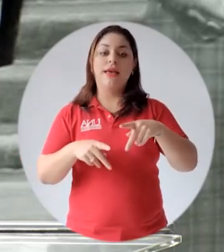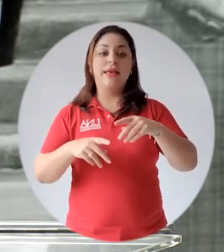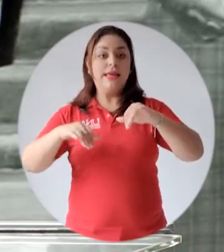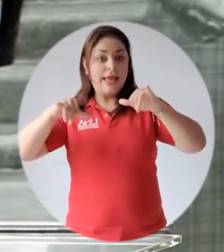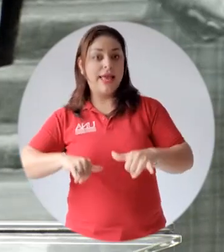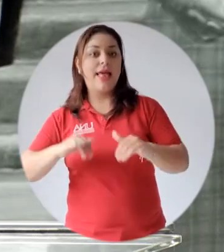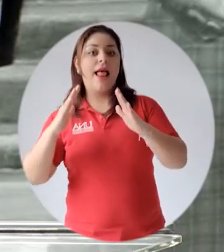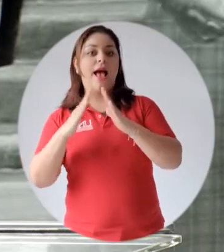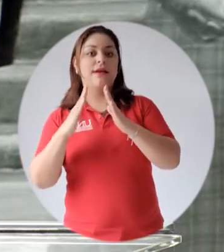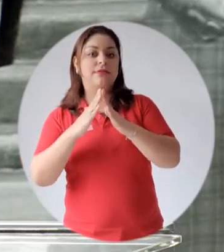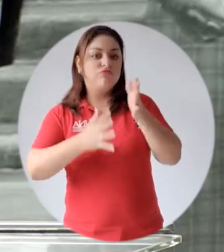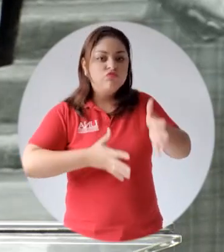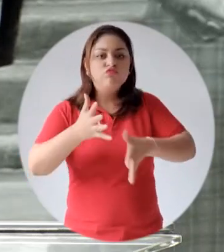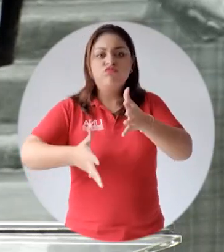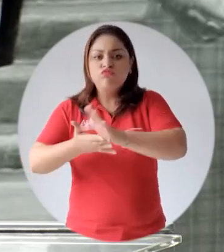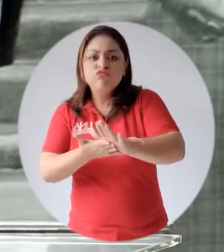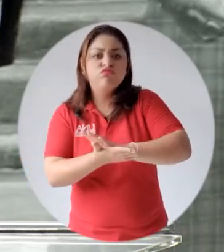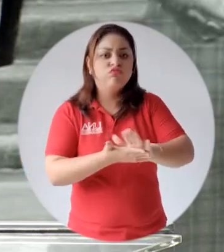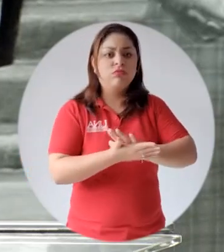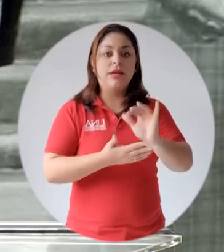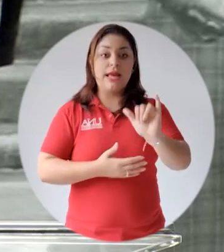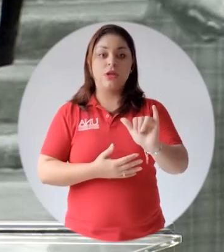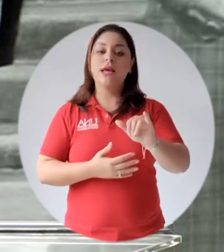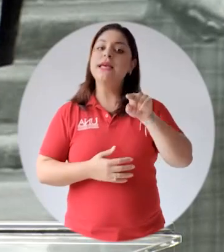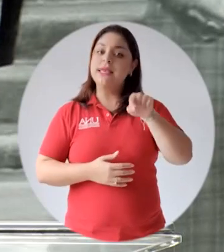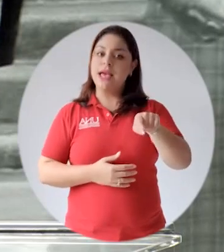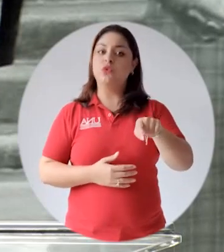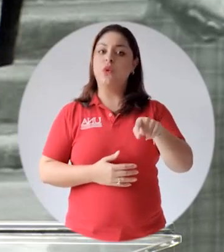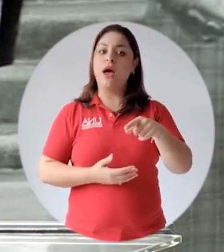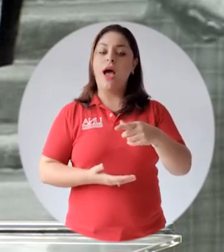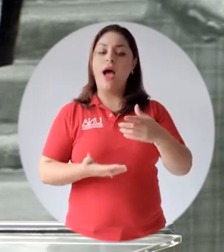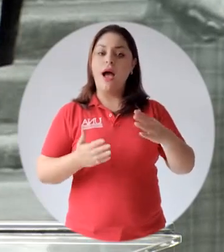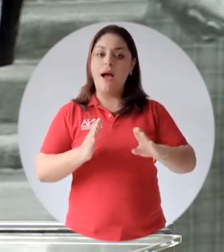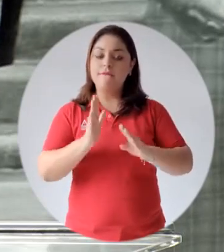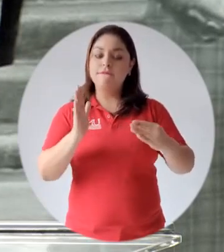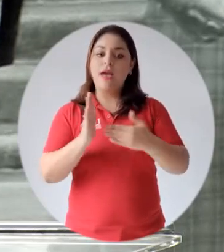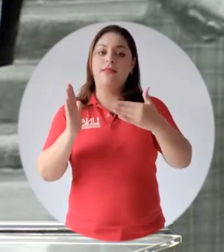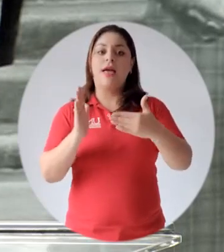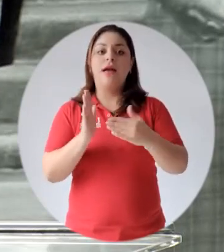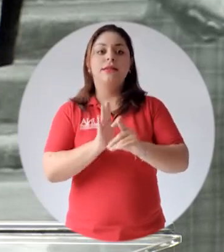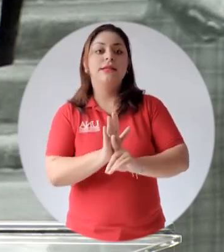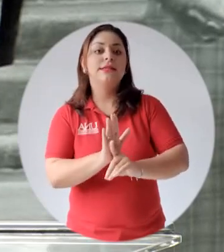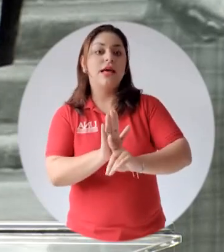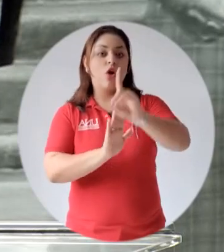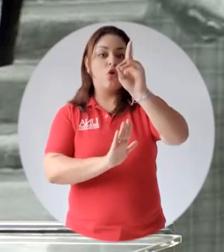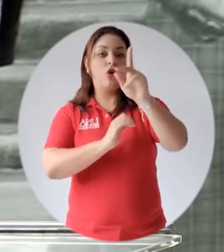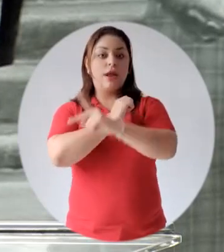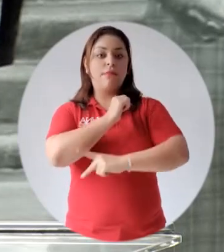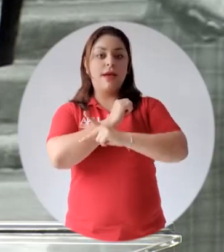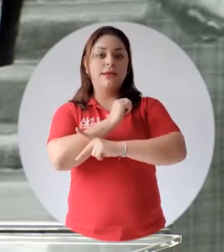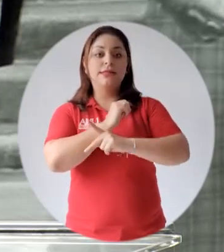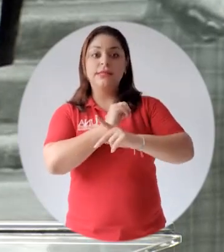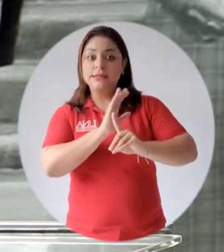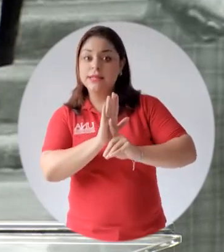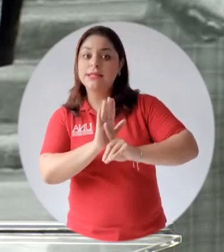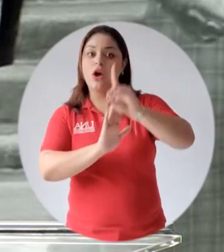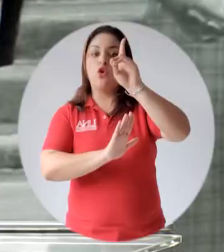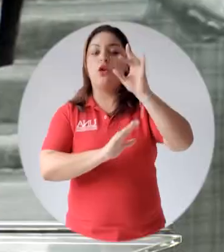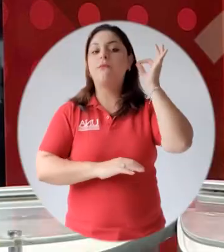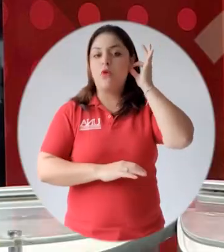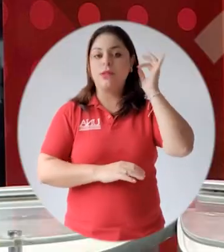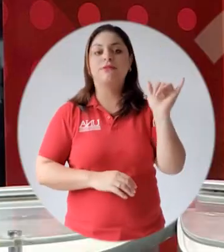afecta indistintamente no solo el desarrollo de un país, el desarrollo económico de un país, pero especialmente el desarrollo de las